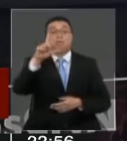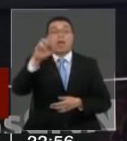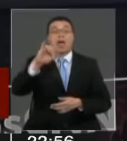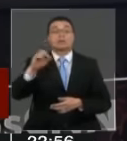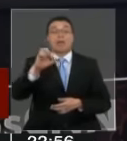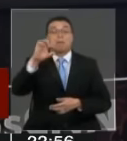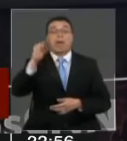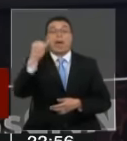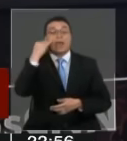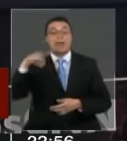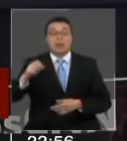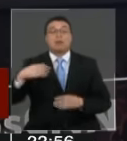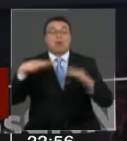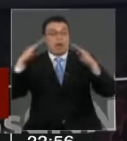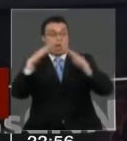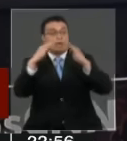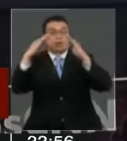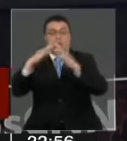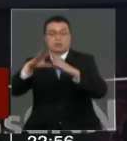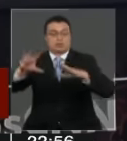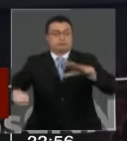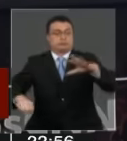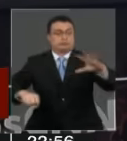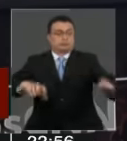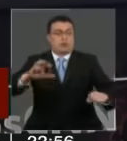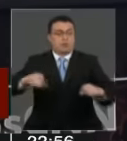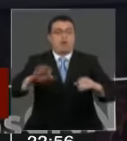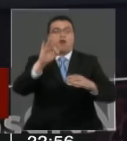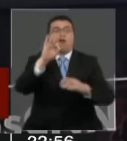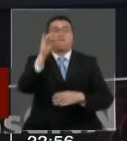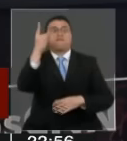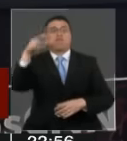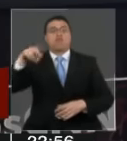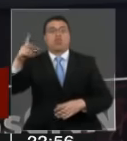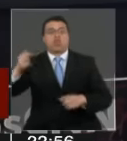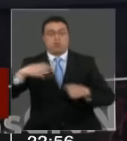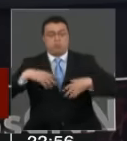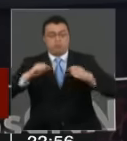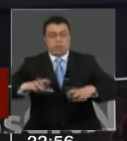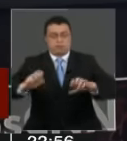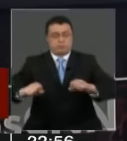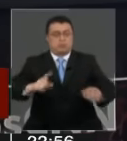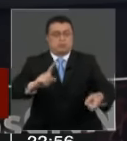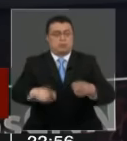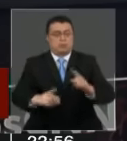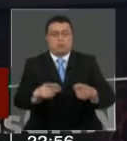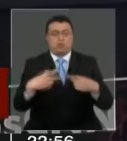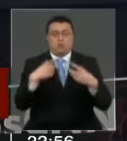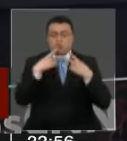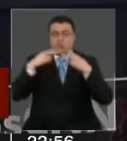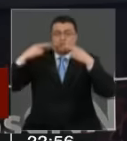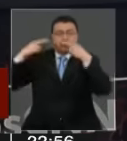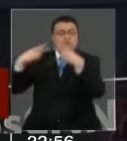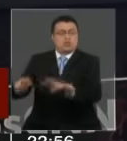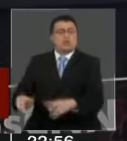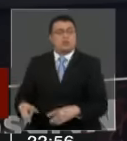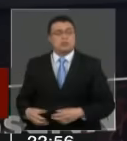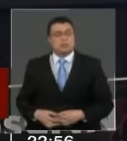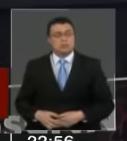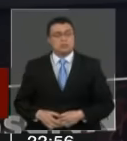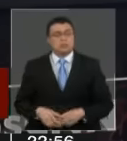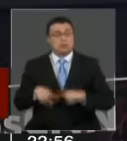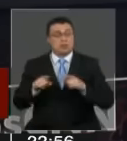de terrenos, casas, bienes, fundos, que los puede administrar a su absoluto arbitrio